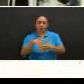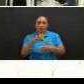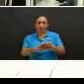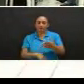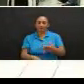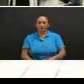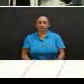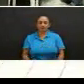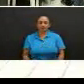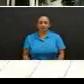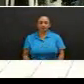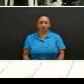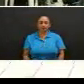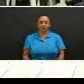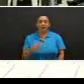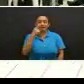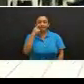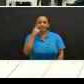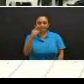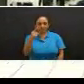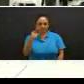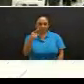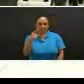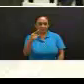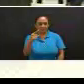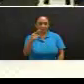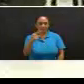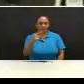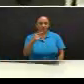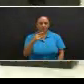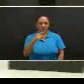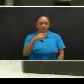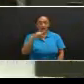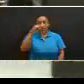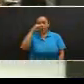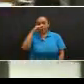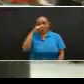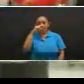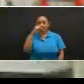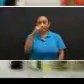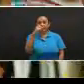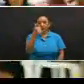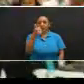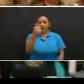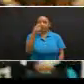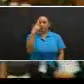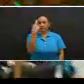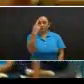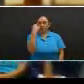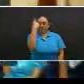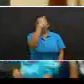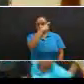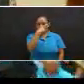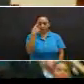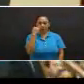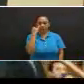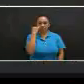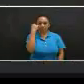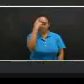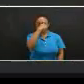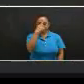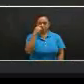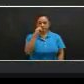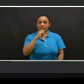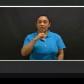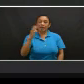¿verdad? Mire, eran de Tarsis, la distancia entre Jope y Tarsis eran 3.500